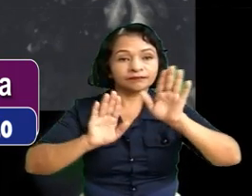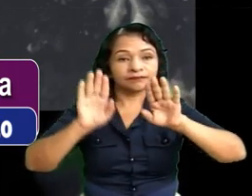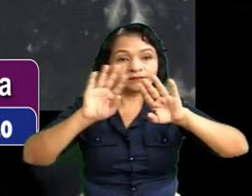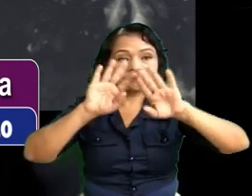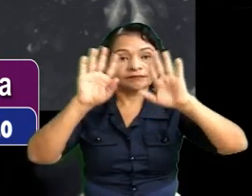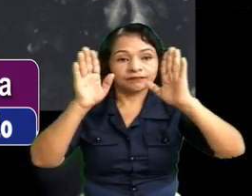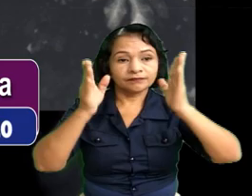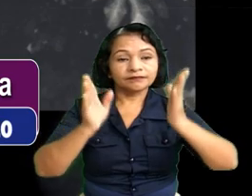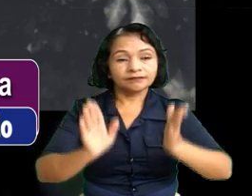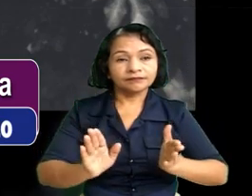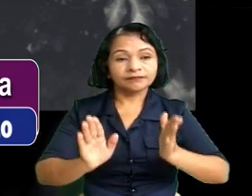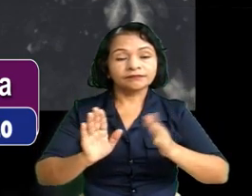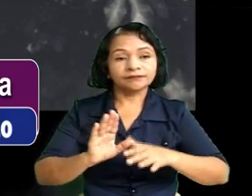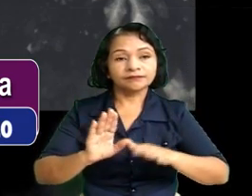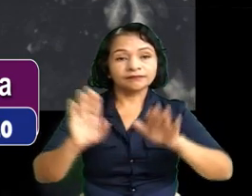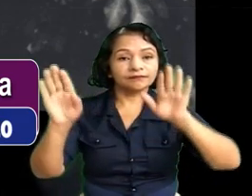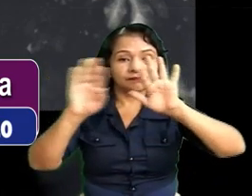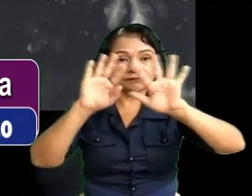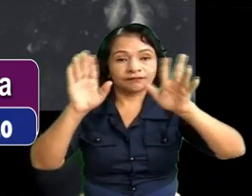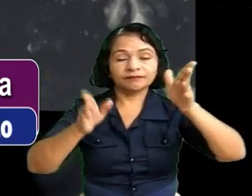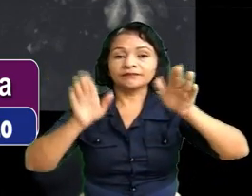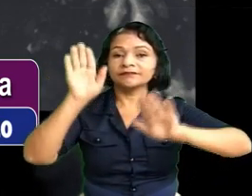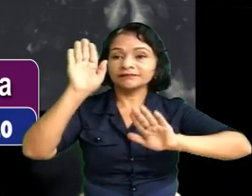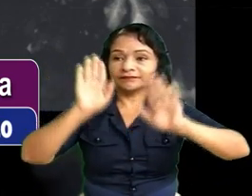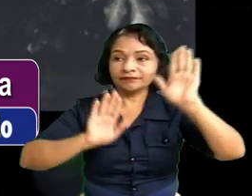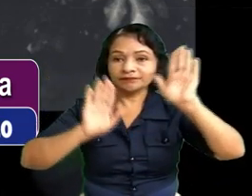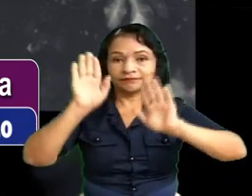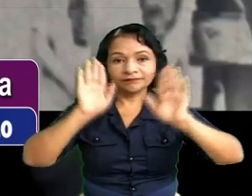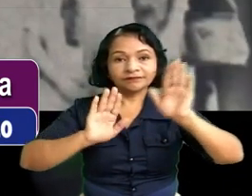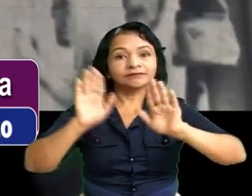Okay. La participación de la mujer,